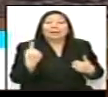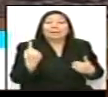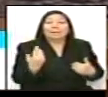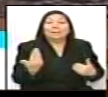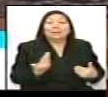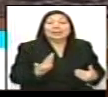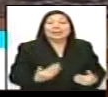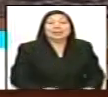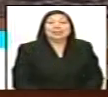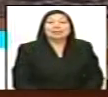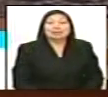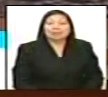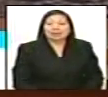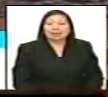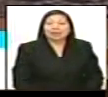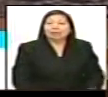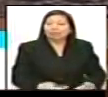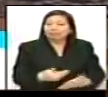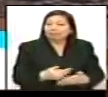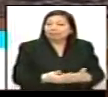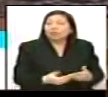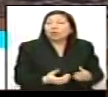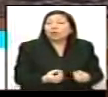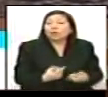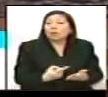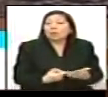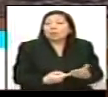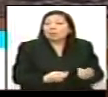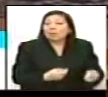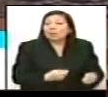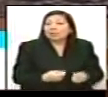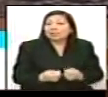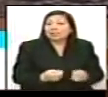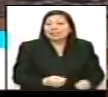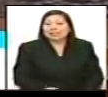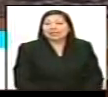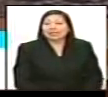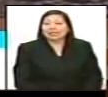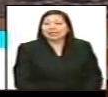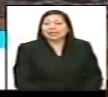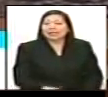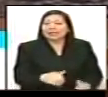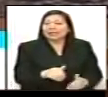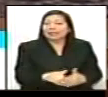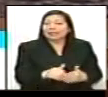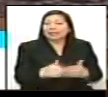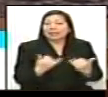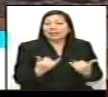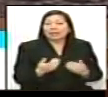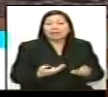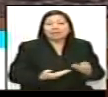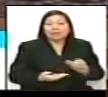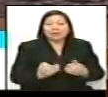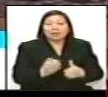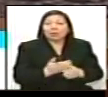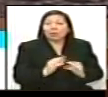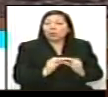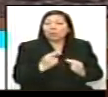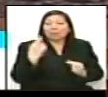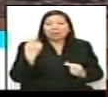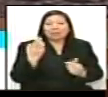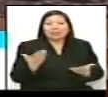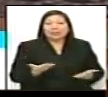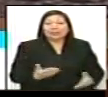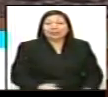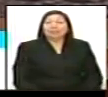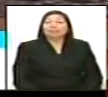primer vistazo de cómo se maneja su candidato o candidata en las finanzas partidarias, porque al fin y